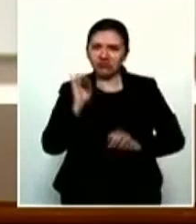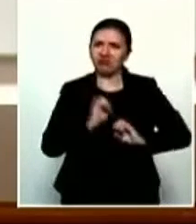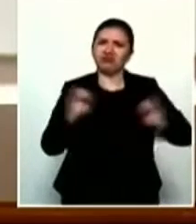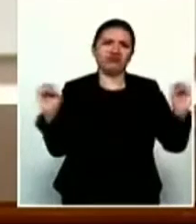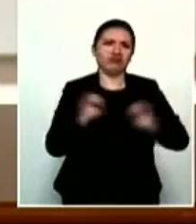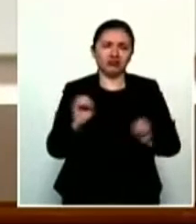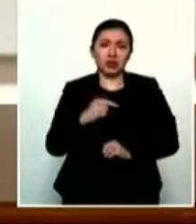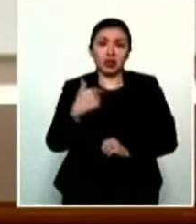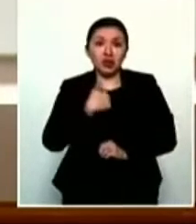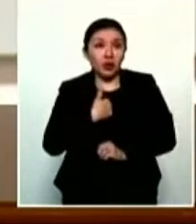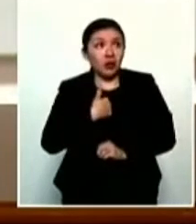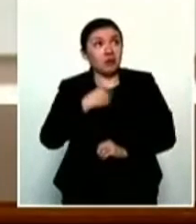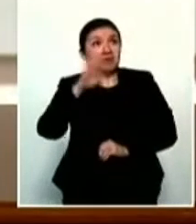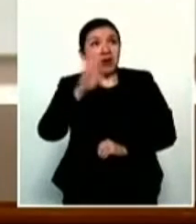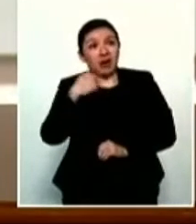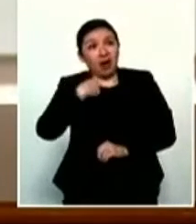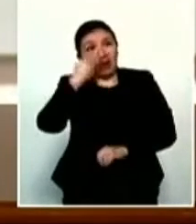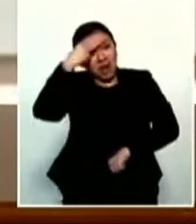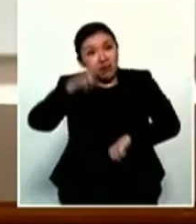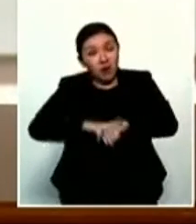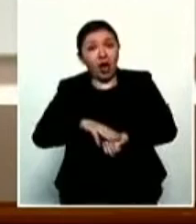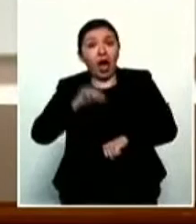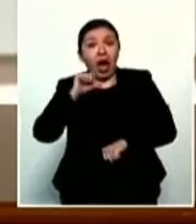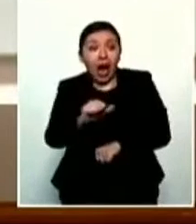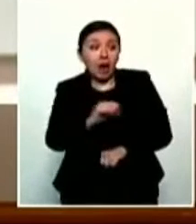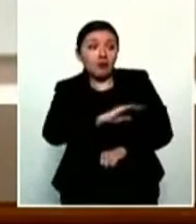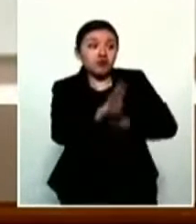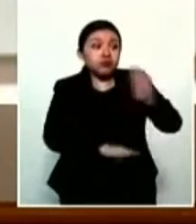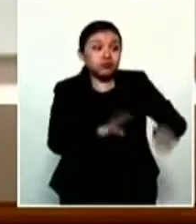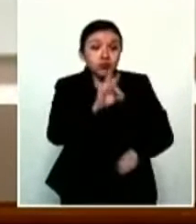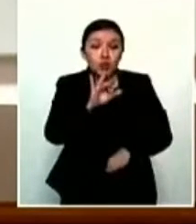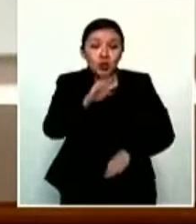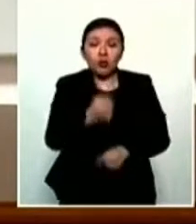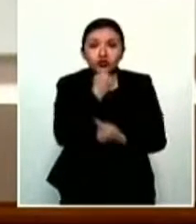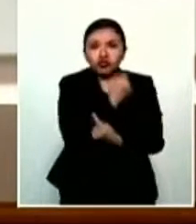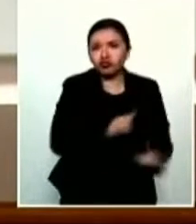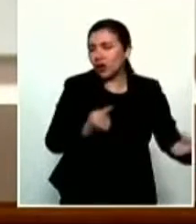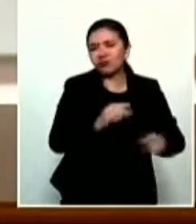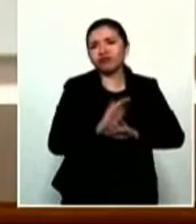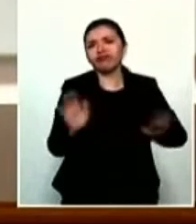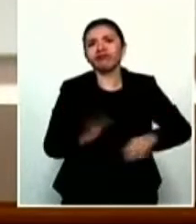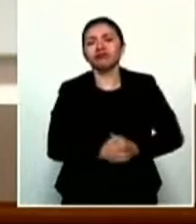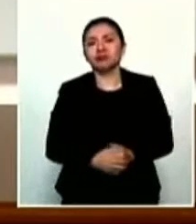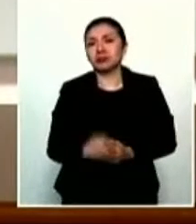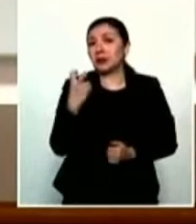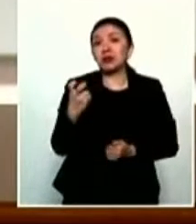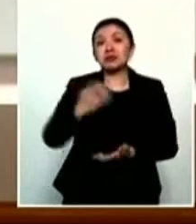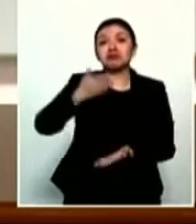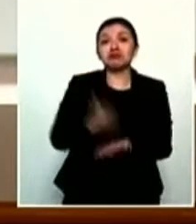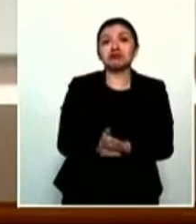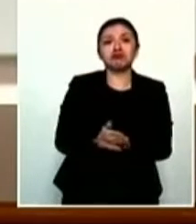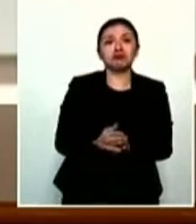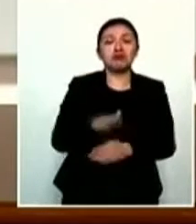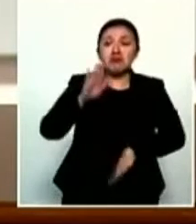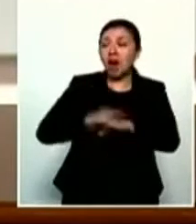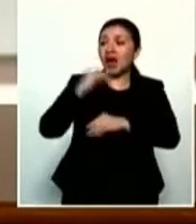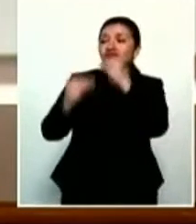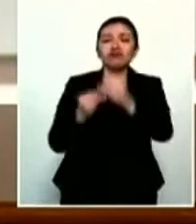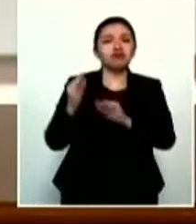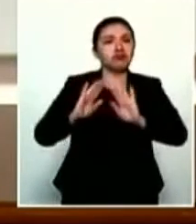a llevar en mi conciencia la muerte de 49 niños. Y ahí terminó la